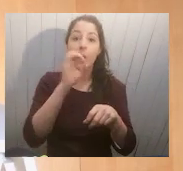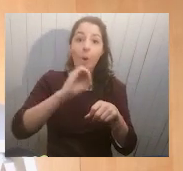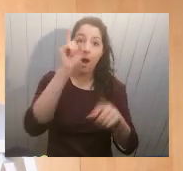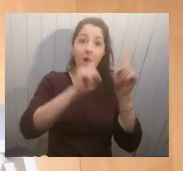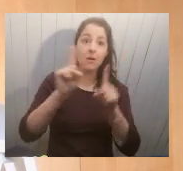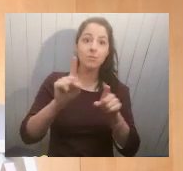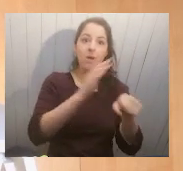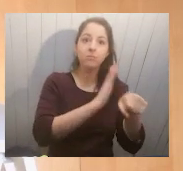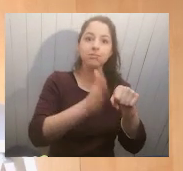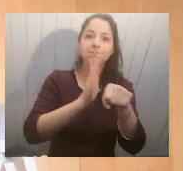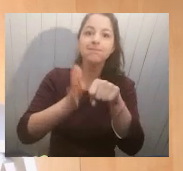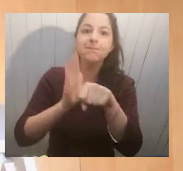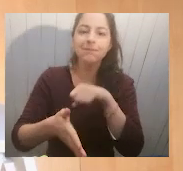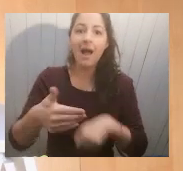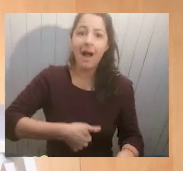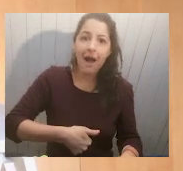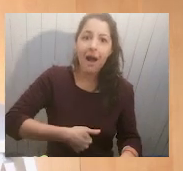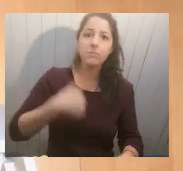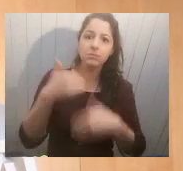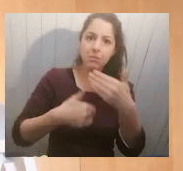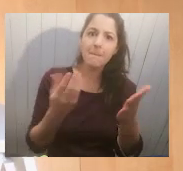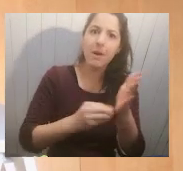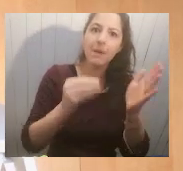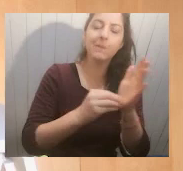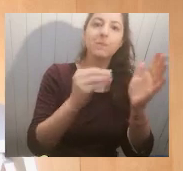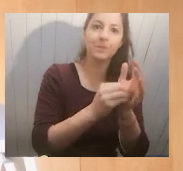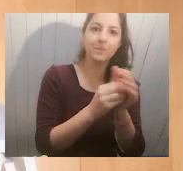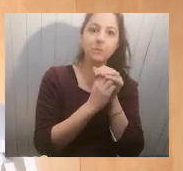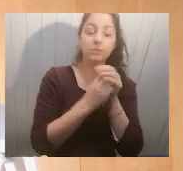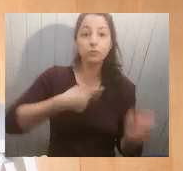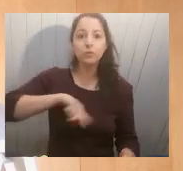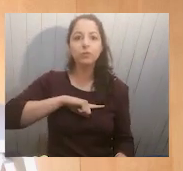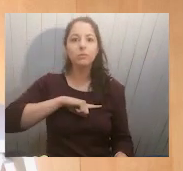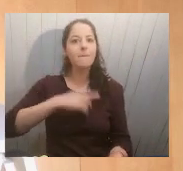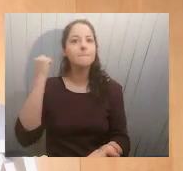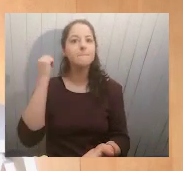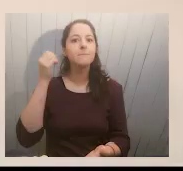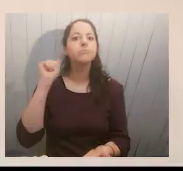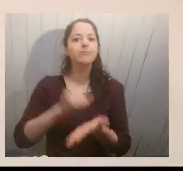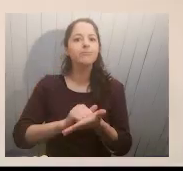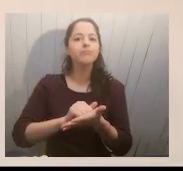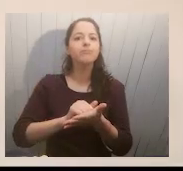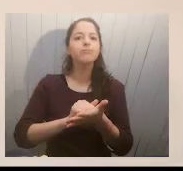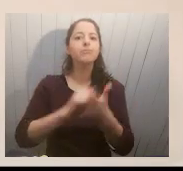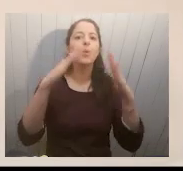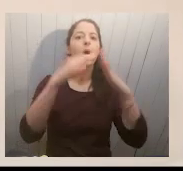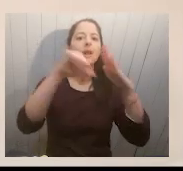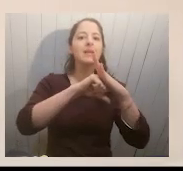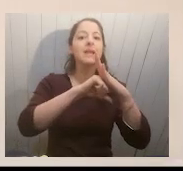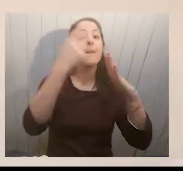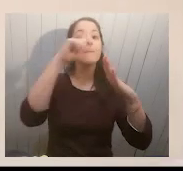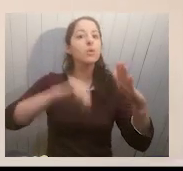hemos tenido que recurrir a la inventiva frente a la cesantía y el hambre que hoy crece en nuestras familias y comunidades. Nosotras